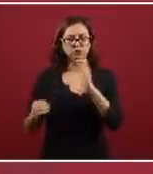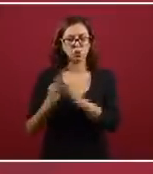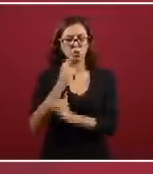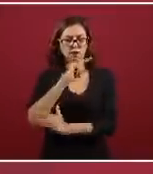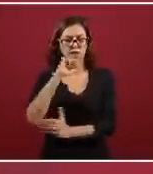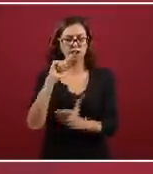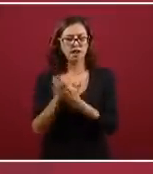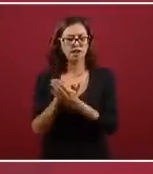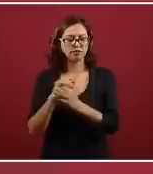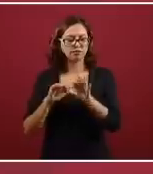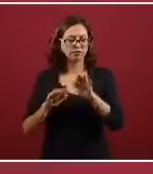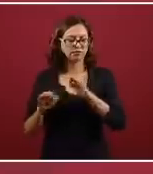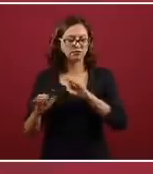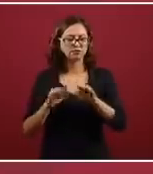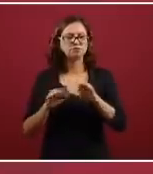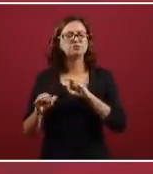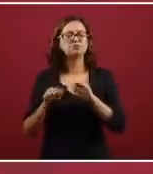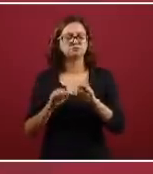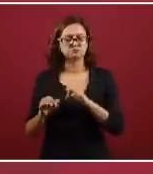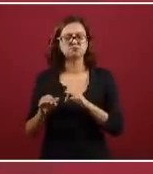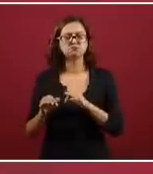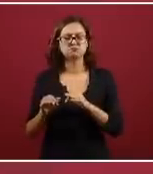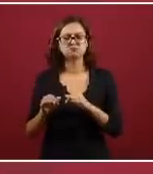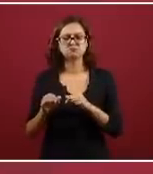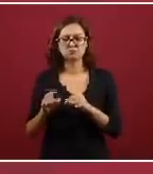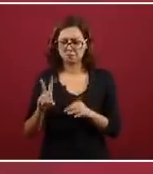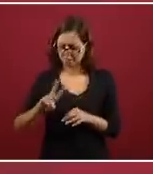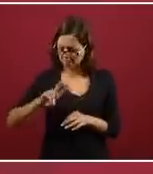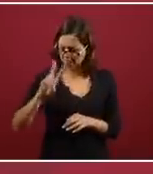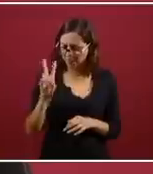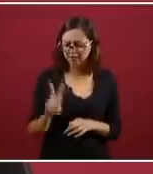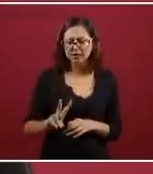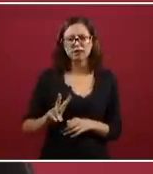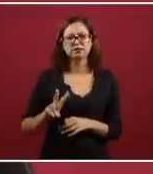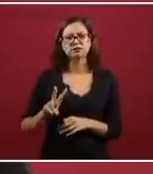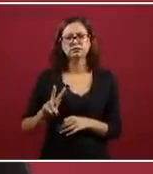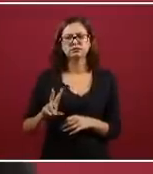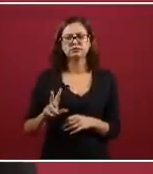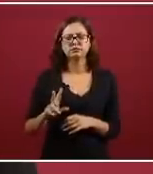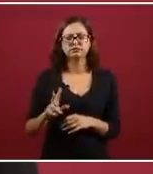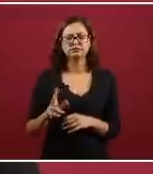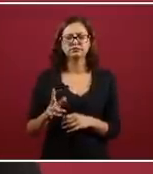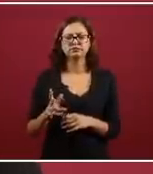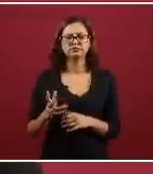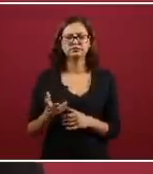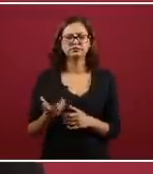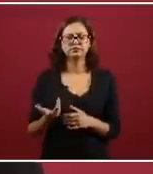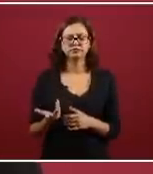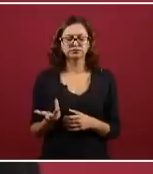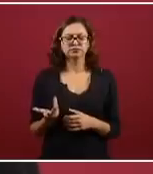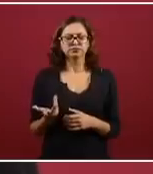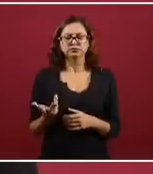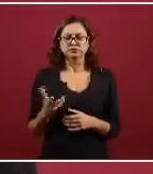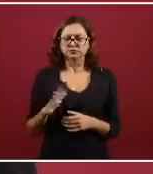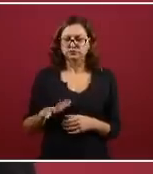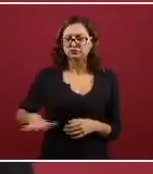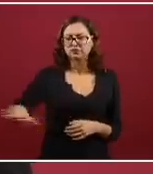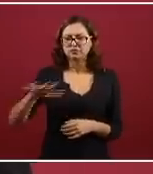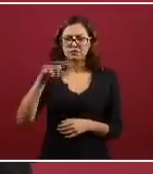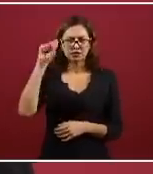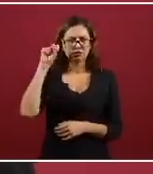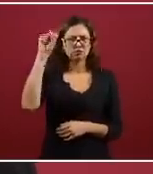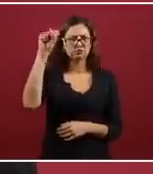laboral, se va a hacer realidad el que haya libertad